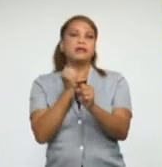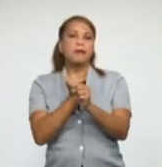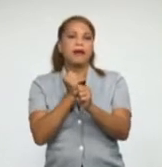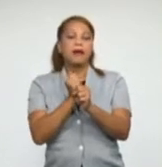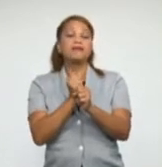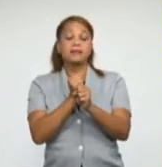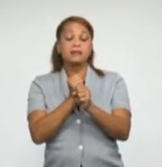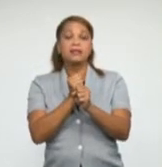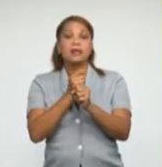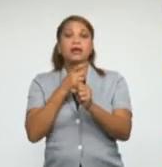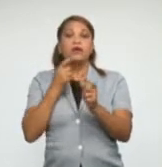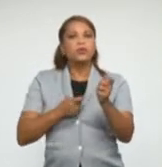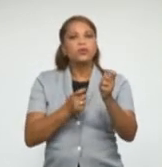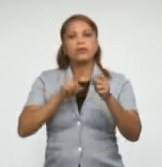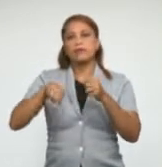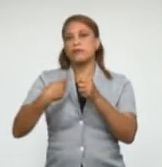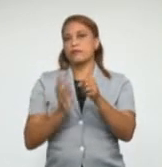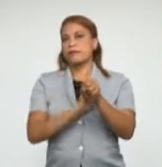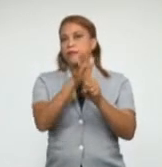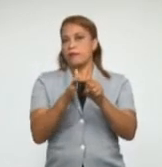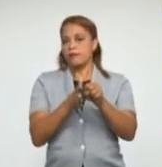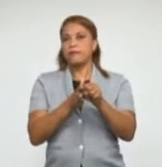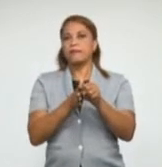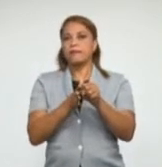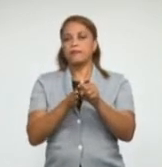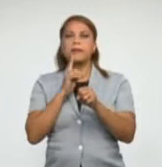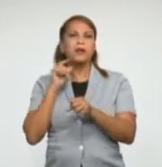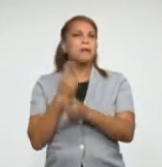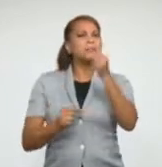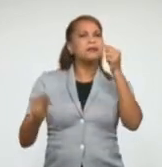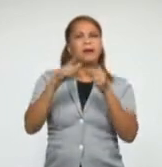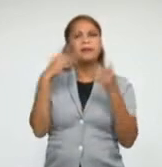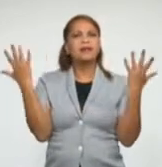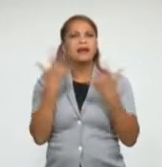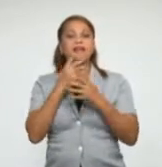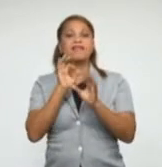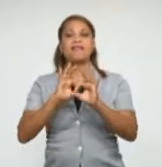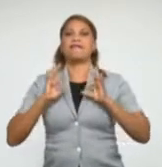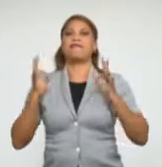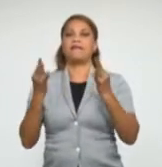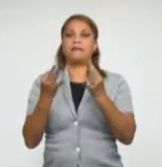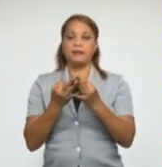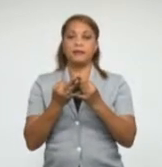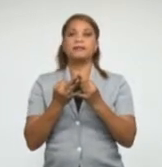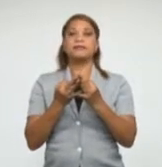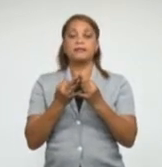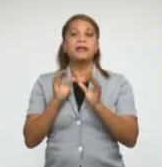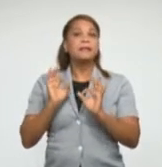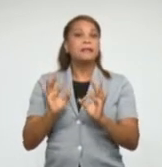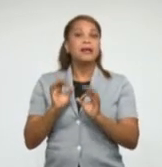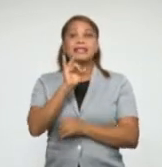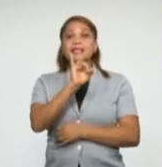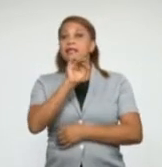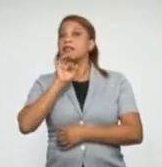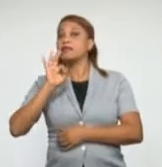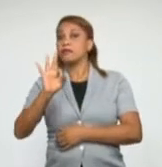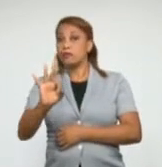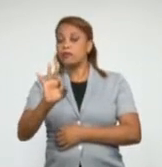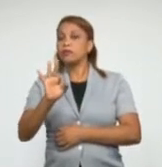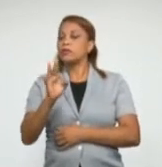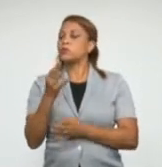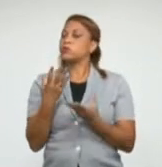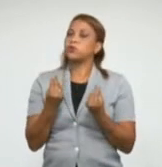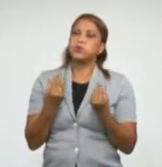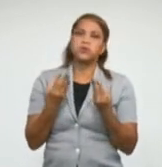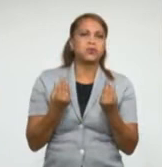llamado específico a la familia matancera. Claro. Que obviamente 78 es